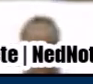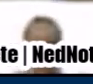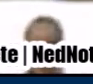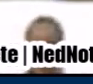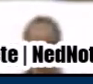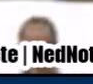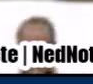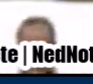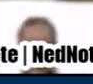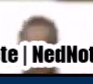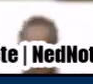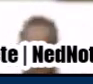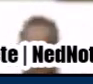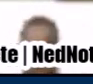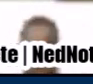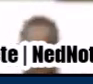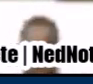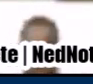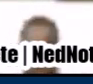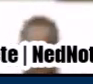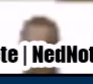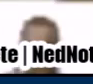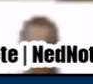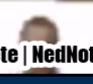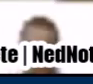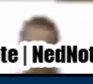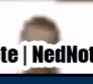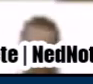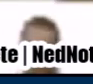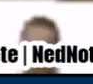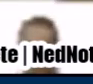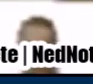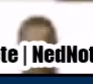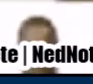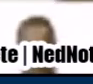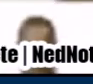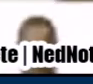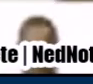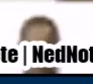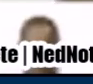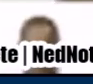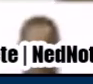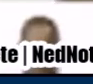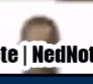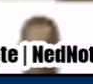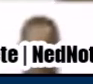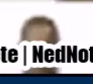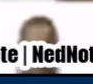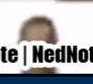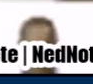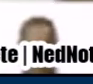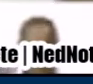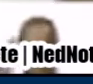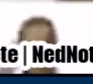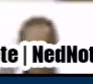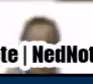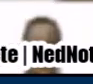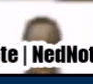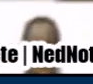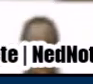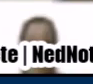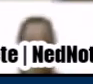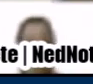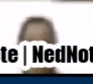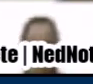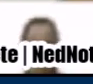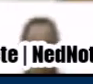pedir préstamos para poder invertir en Venezuela, para poder reabrir la industria petrolera. Las elecciones, la posibilidad, no es